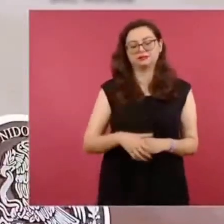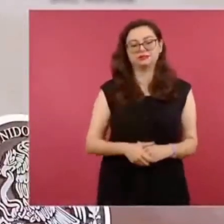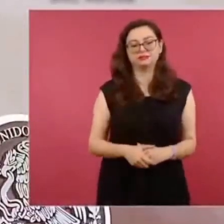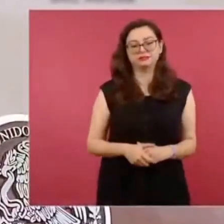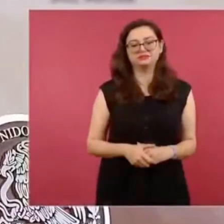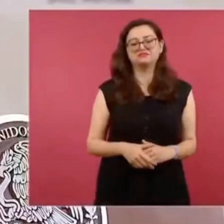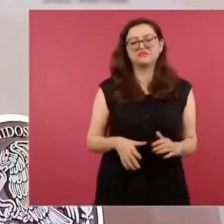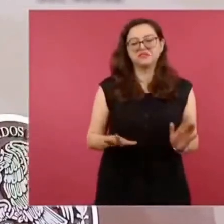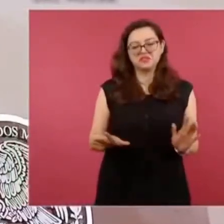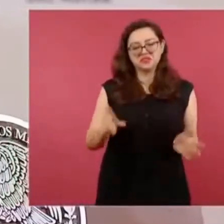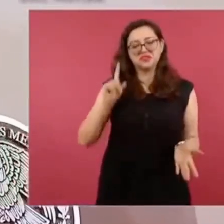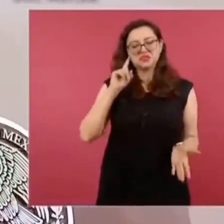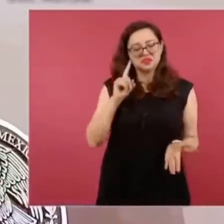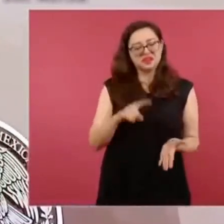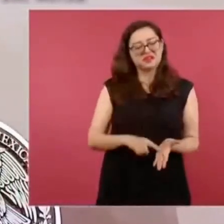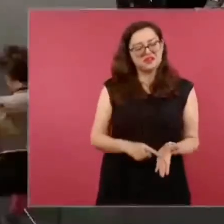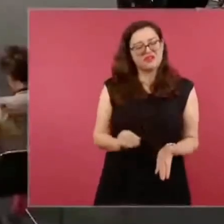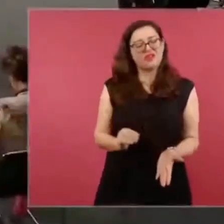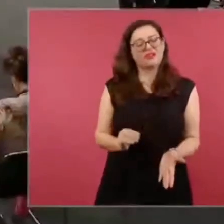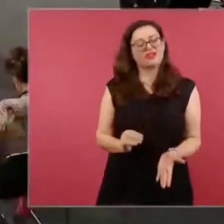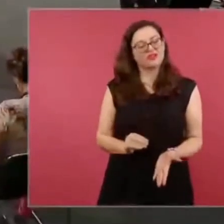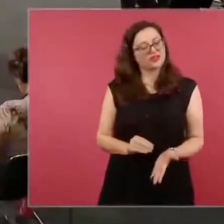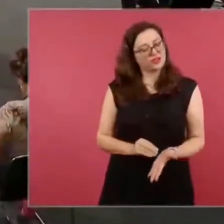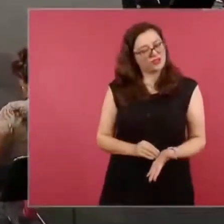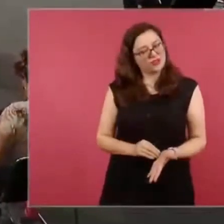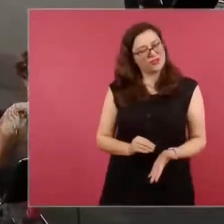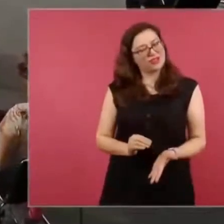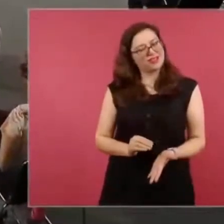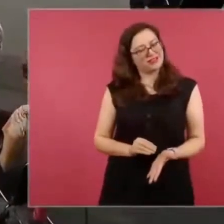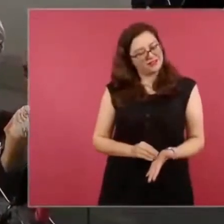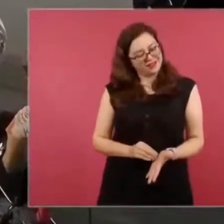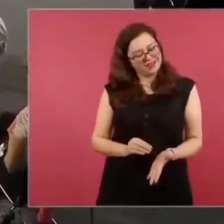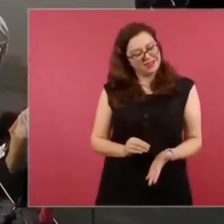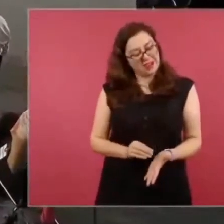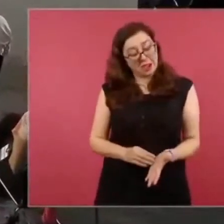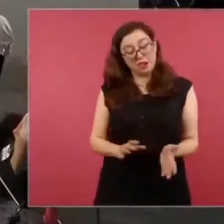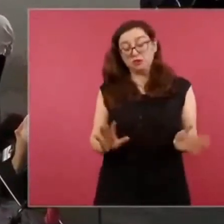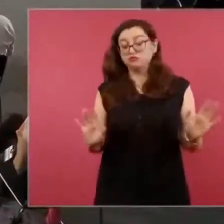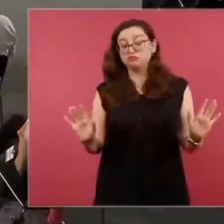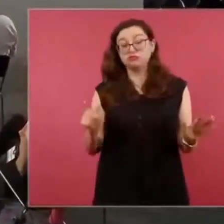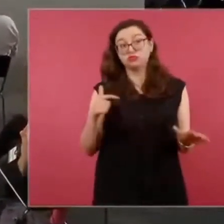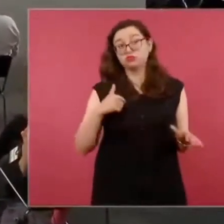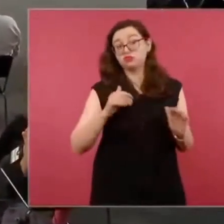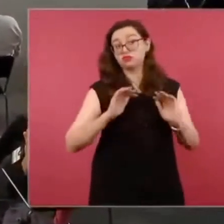todavía está en activo, aunque retirado.